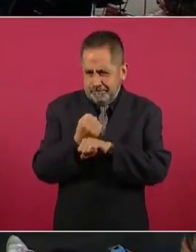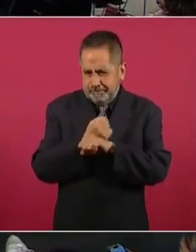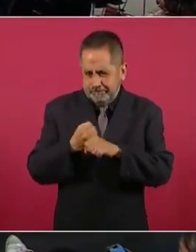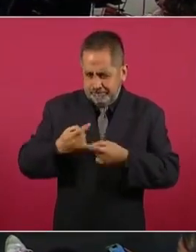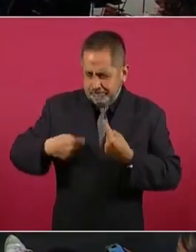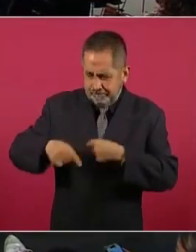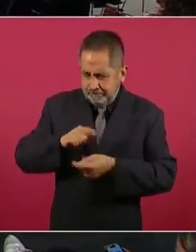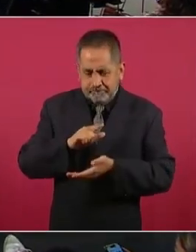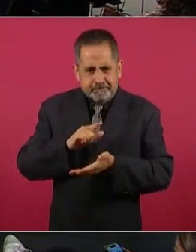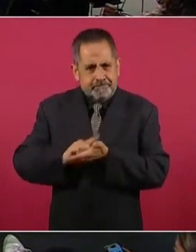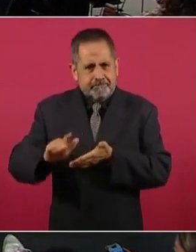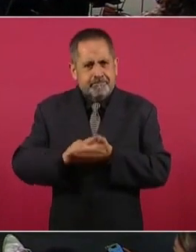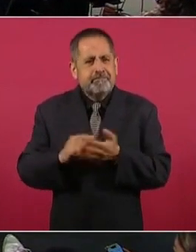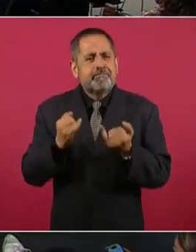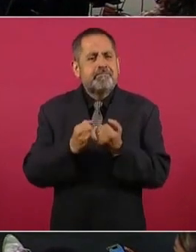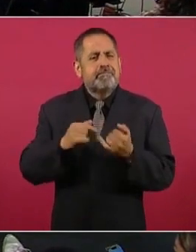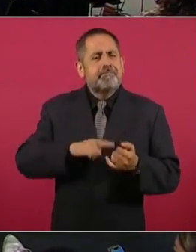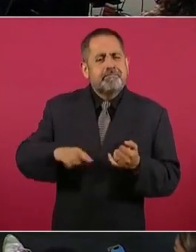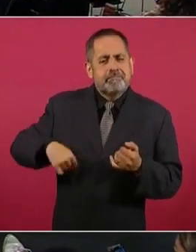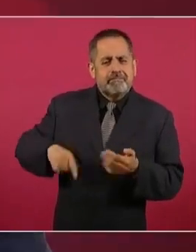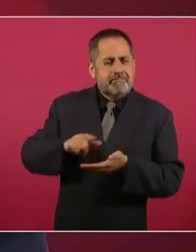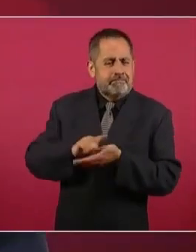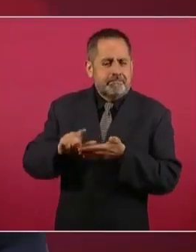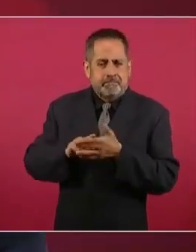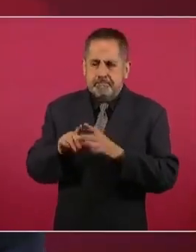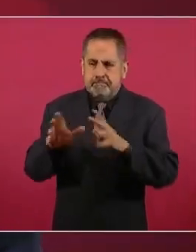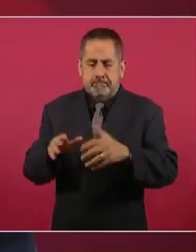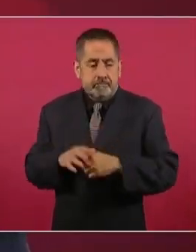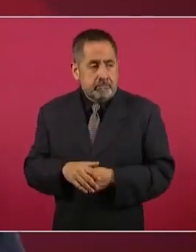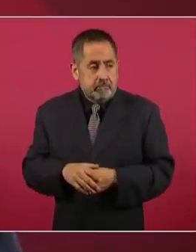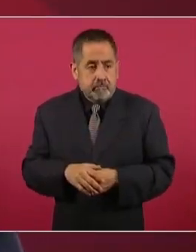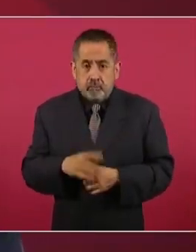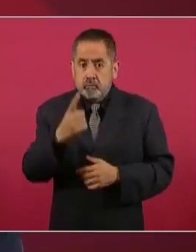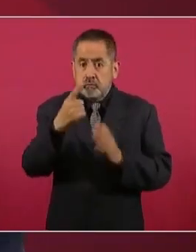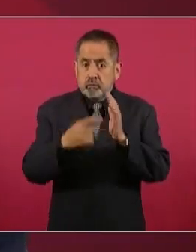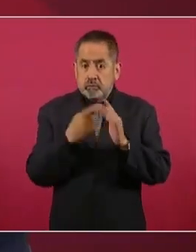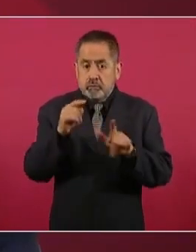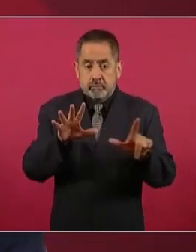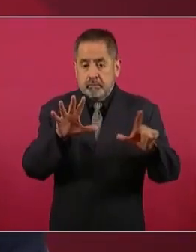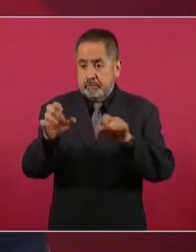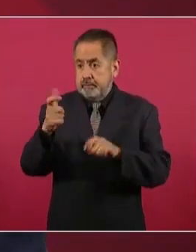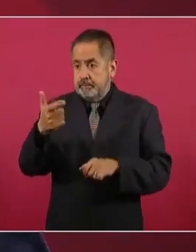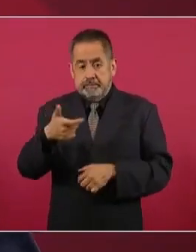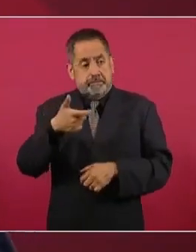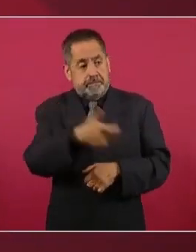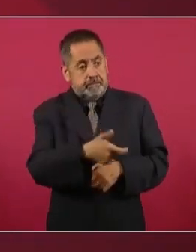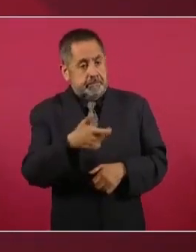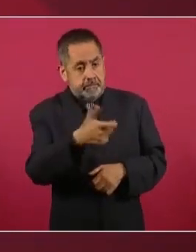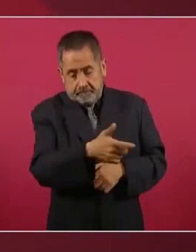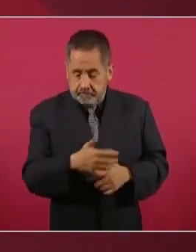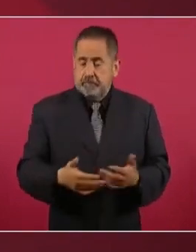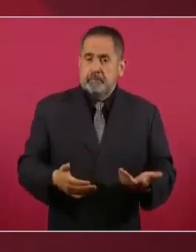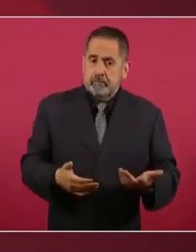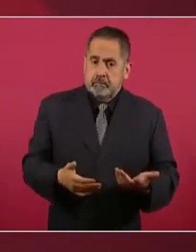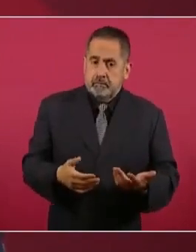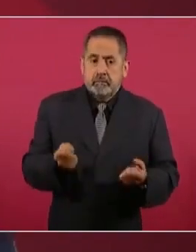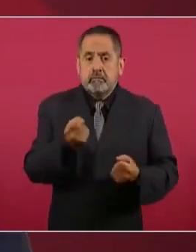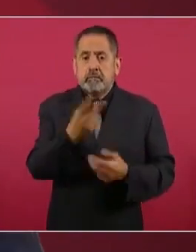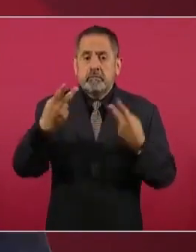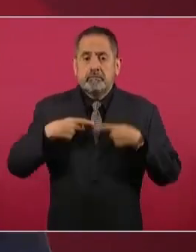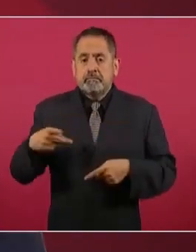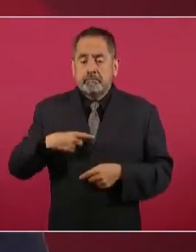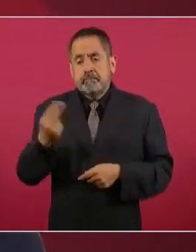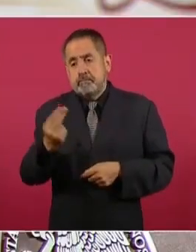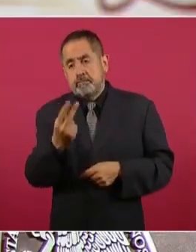se cobraban alrededor de 700 pesos por sesión. Algunas personas, como lo ha dicho el presidente, requieren 2